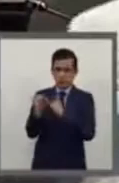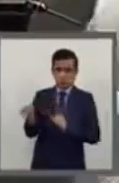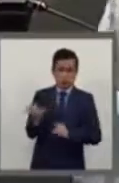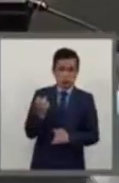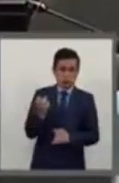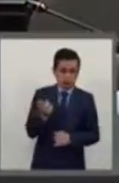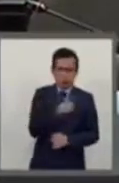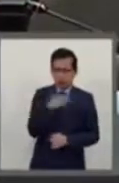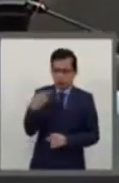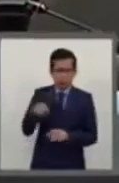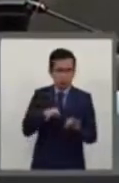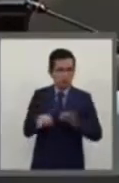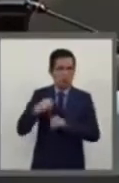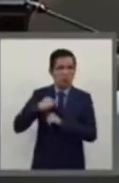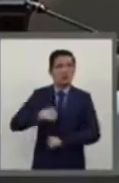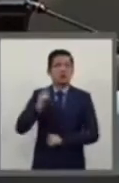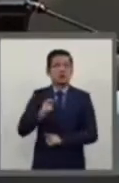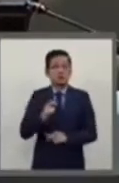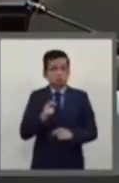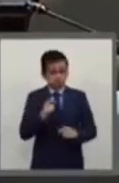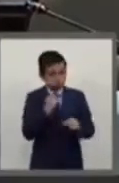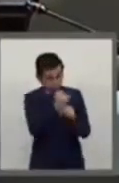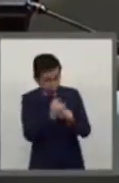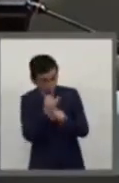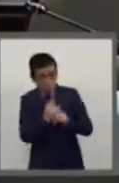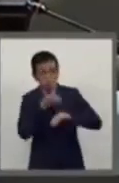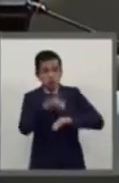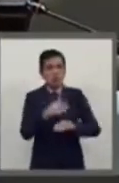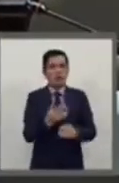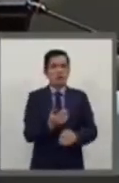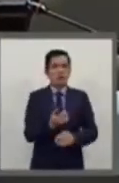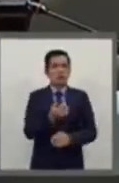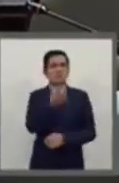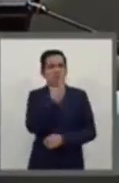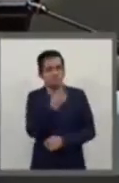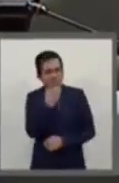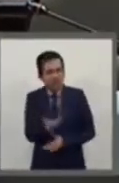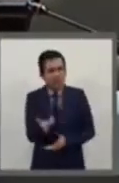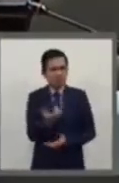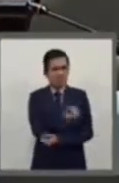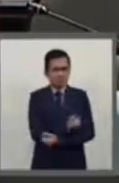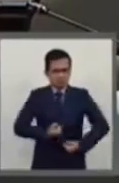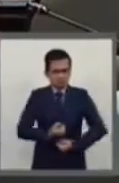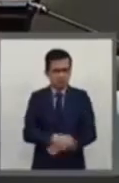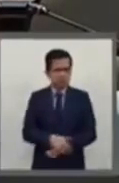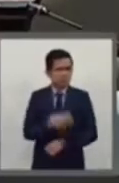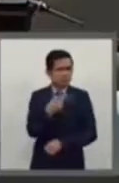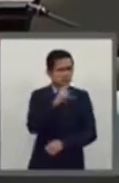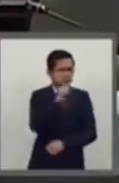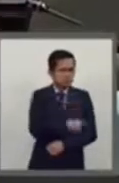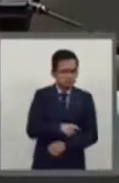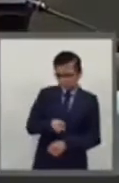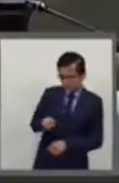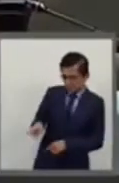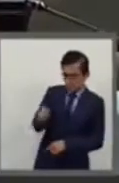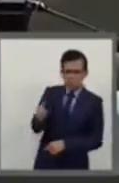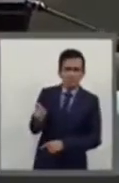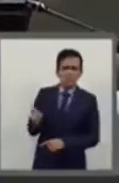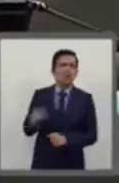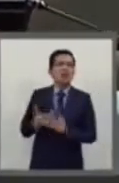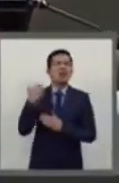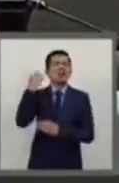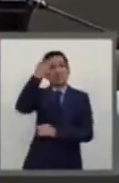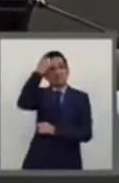diabetes y la obesidad, y además el funcionario fue directivo de